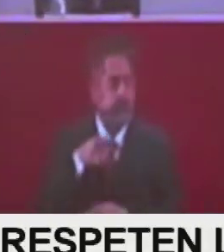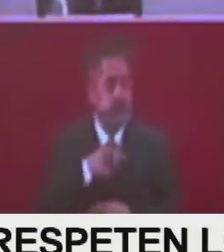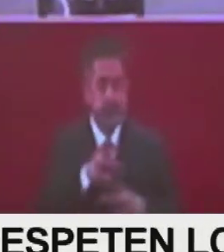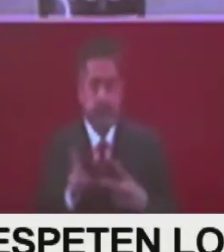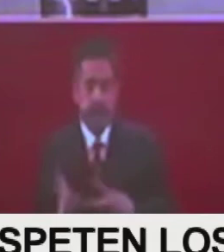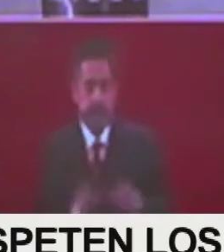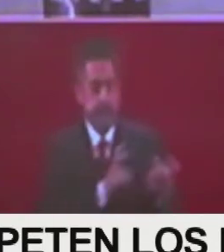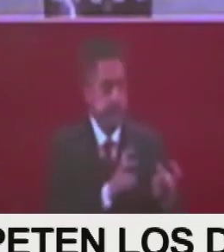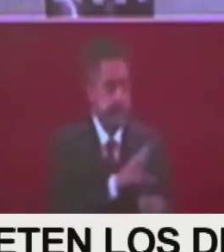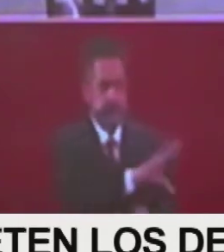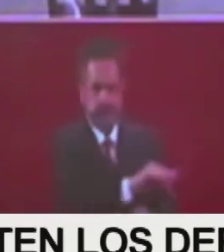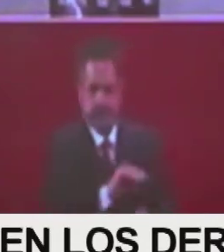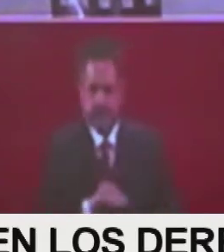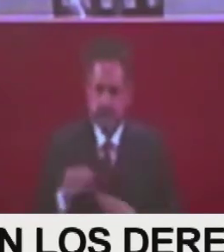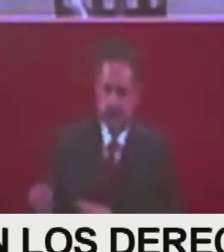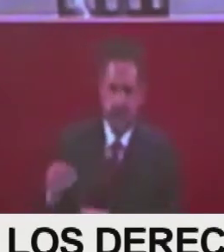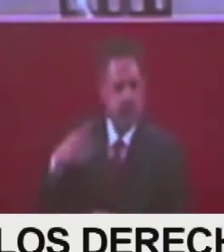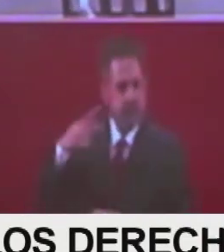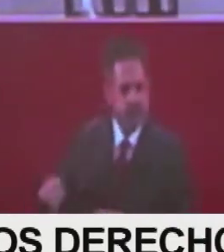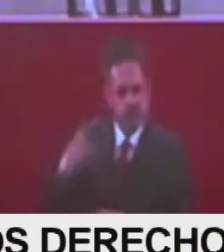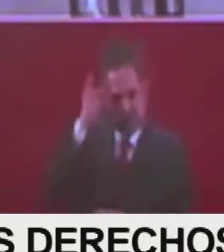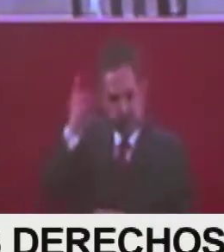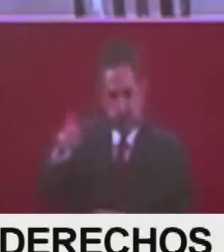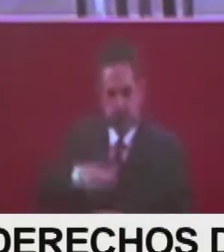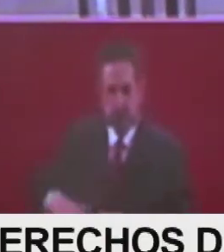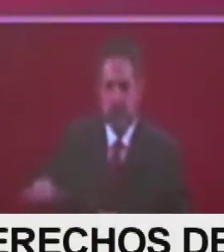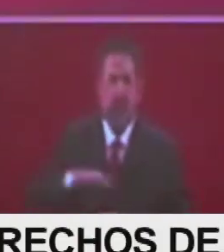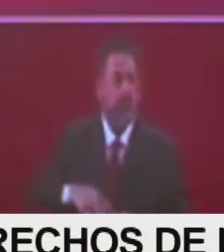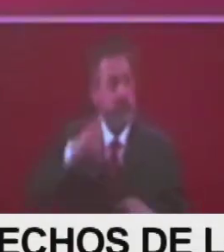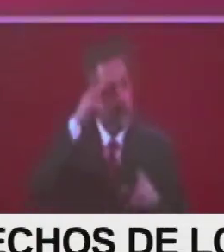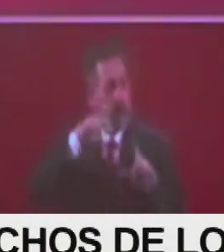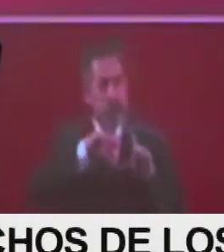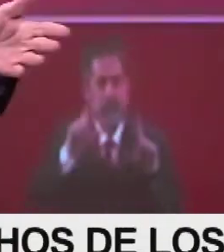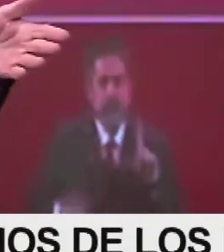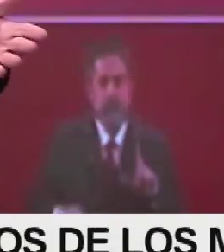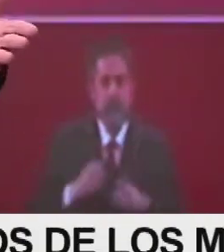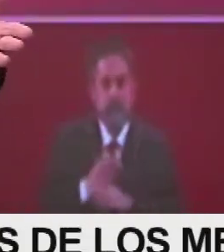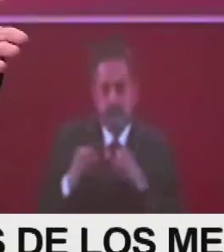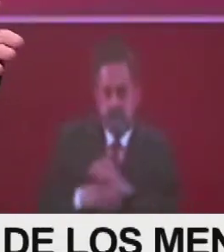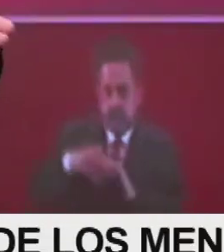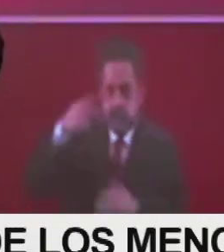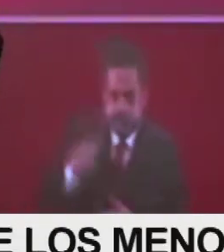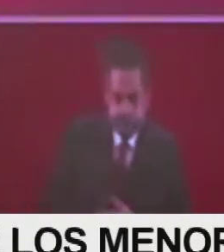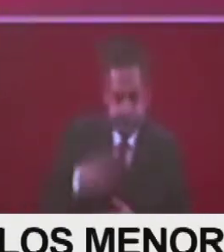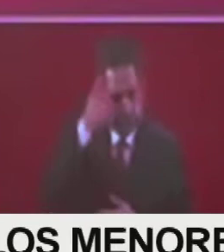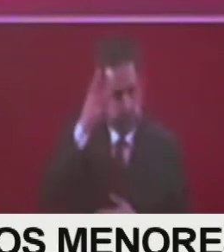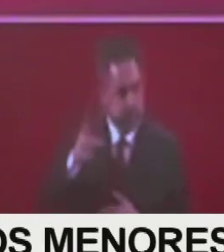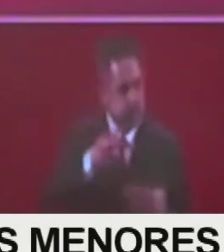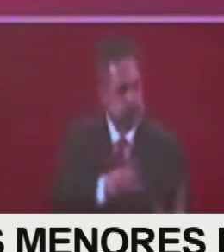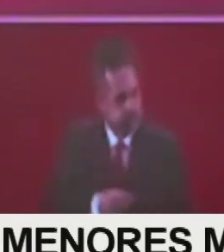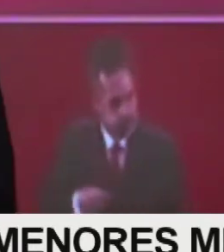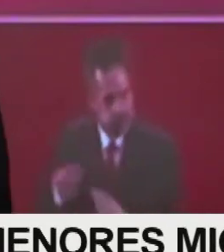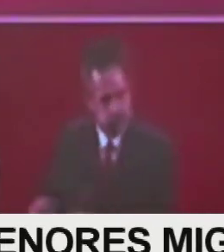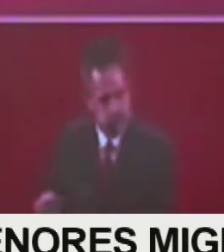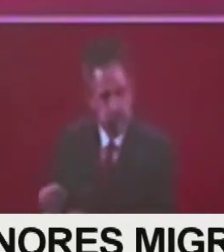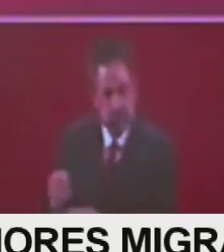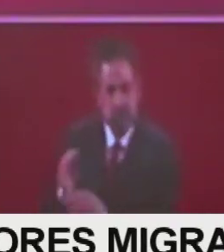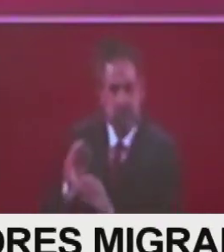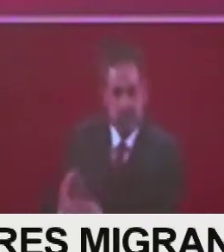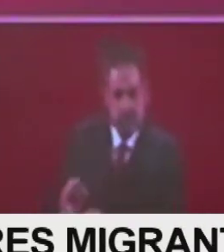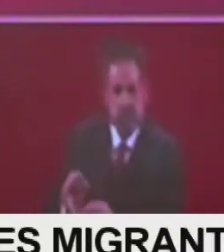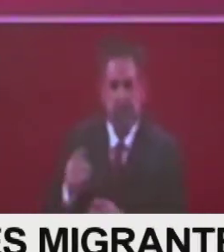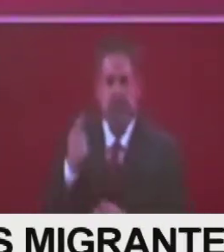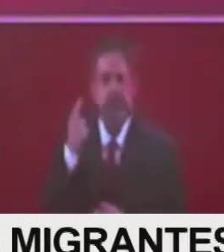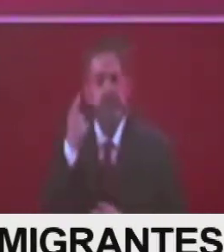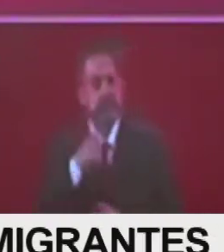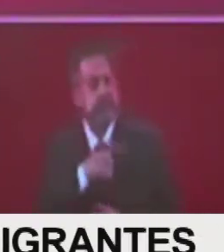Sencillamente porque no estamos en esas casas doradas del poder. El fracaso a la mitad del sexenio. Y